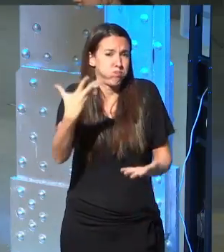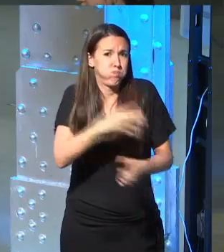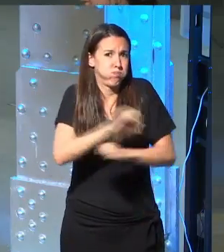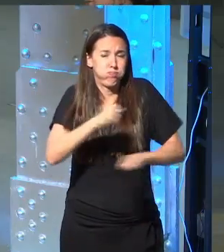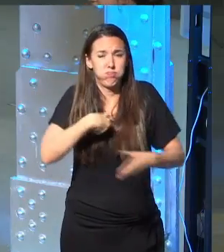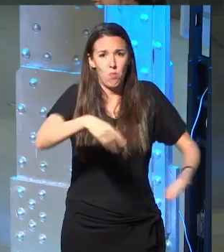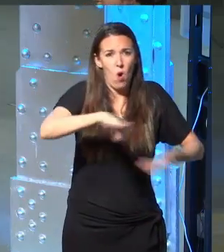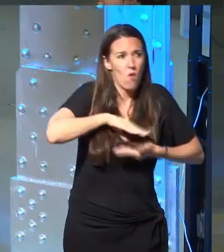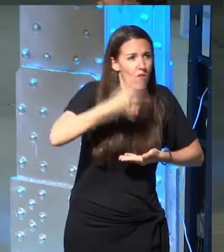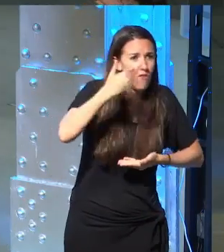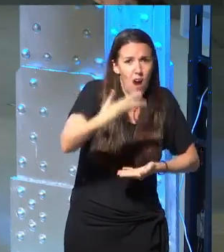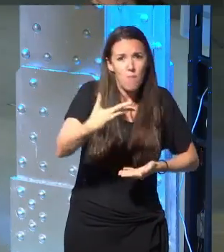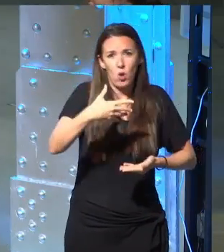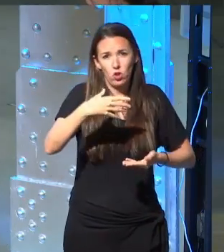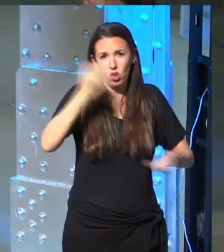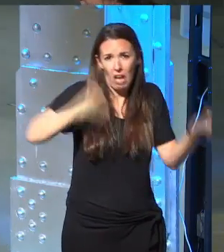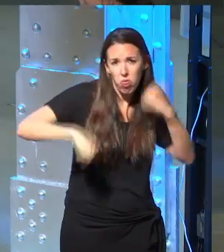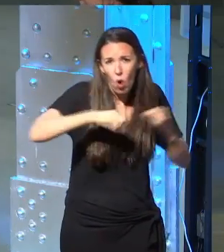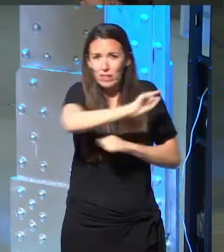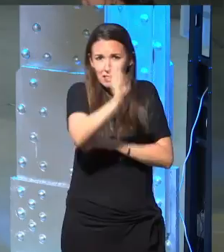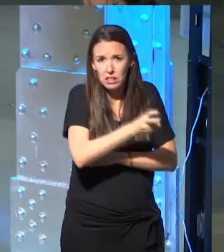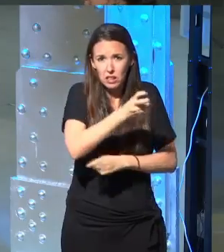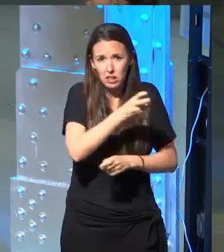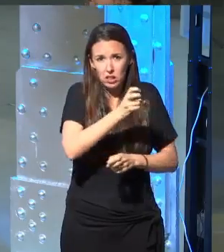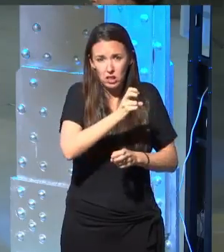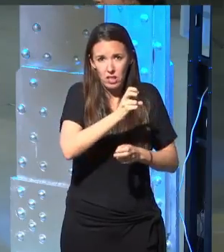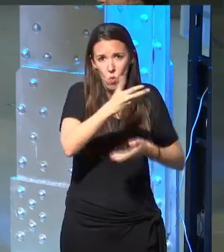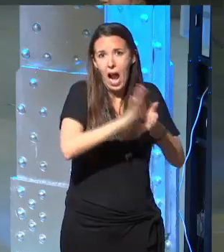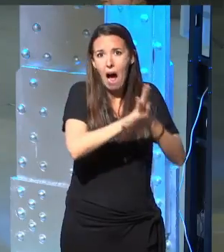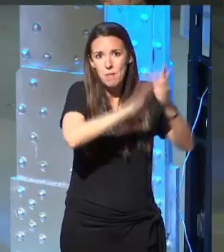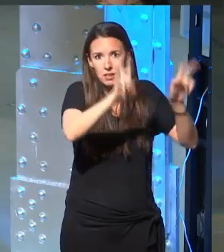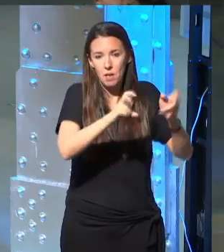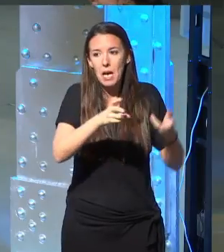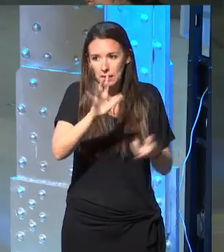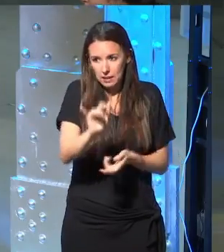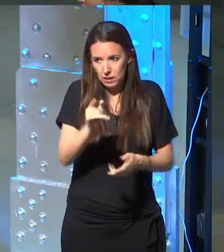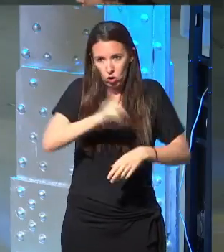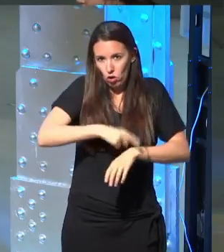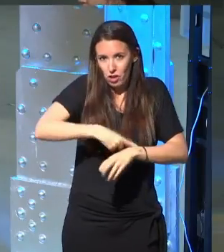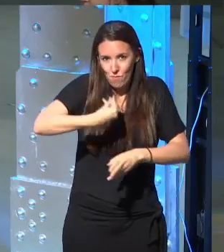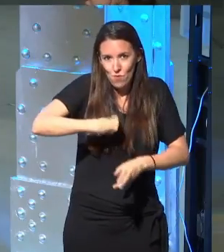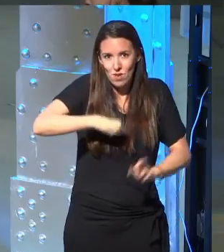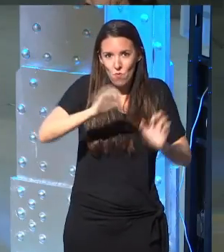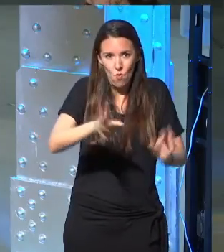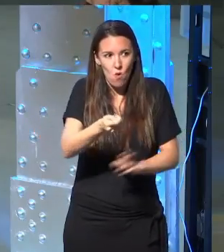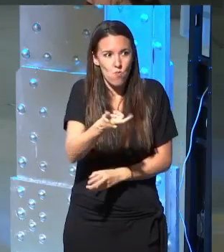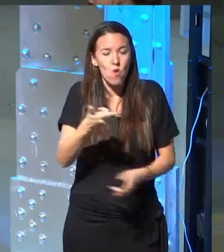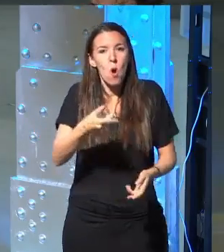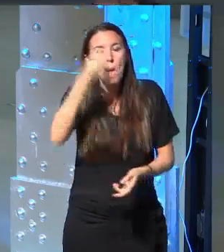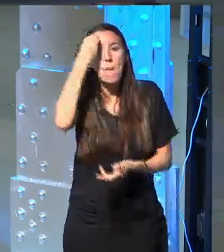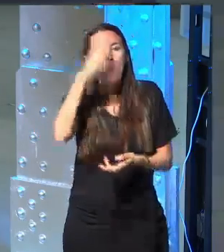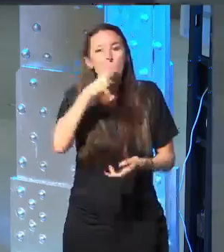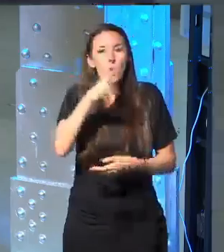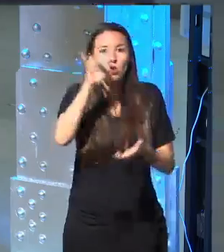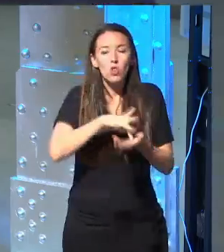Iker Casillas, sí. Cuando José Coronado, ¿no? Sí, sí, sí, bueno, Coronado no sé en qué momento fue, pero sí, sí, fue todo un poco a la vez. Y yo creo que